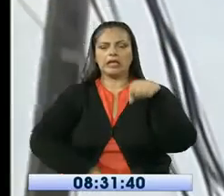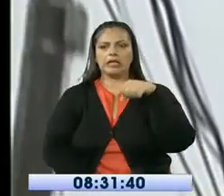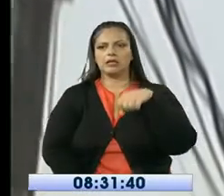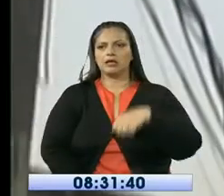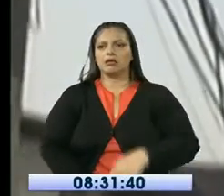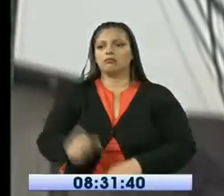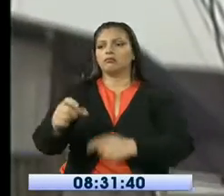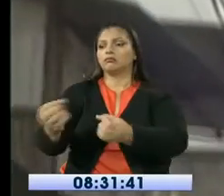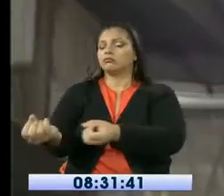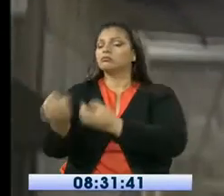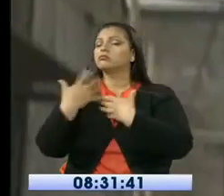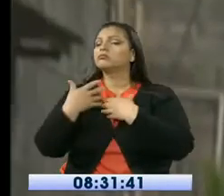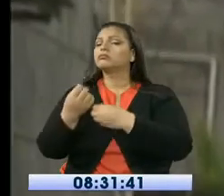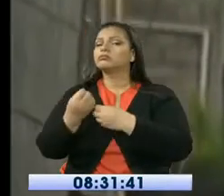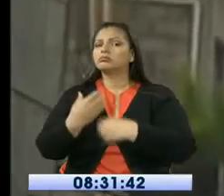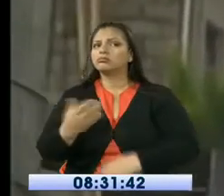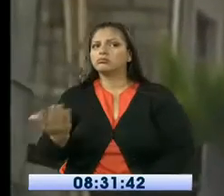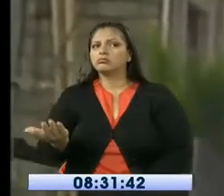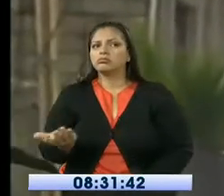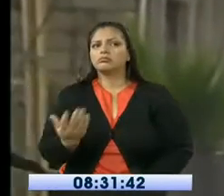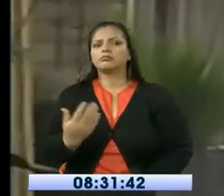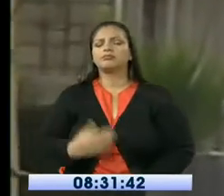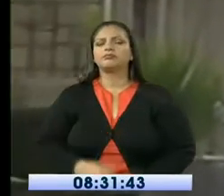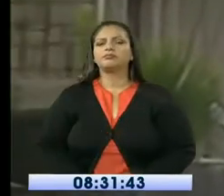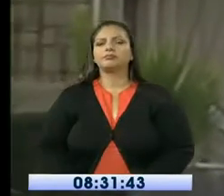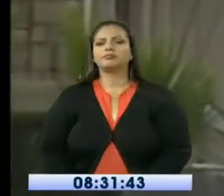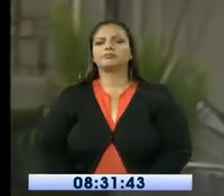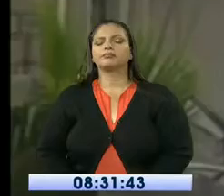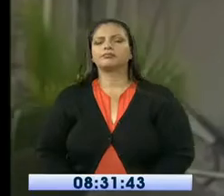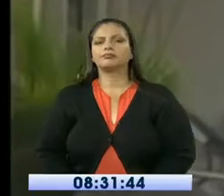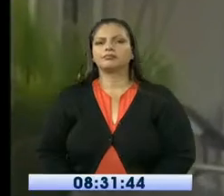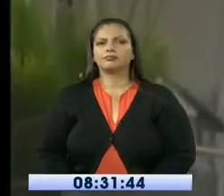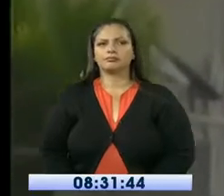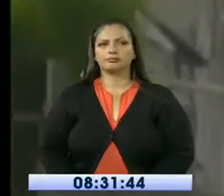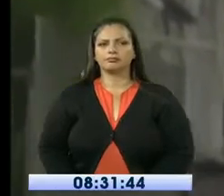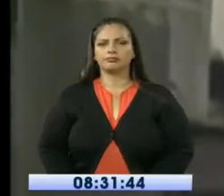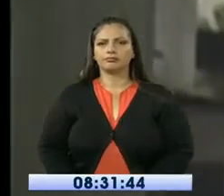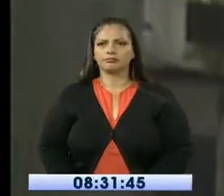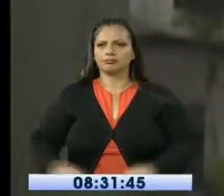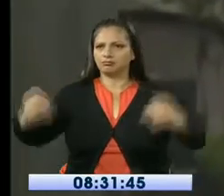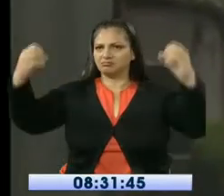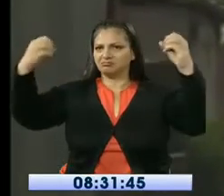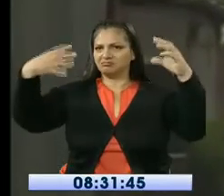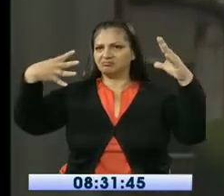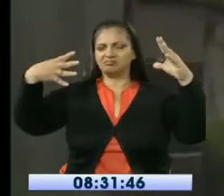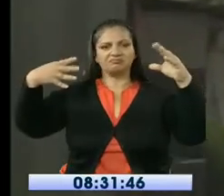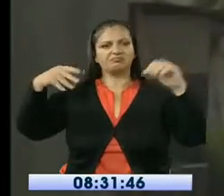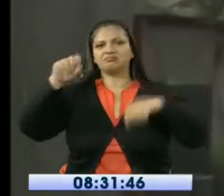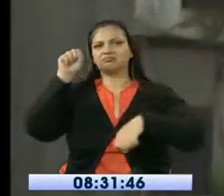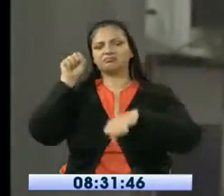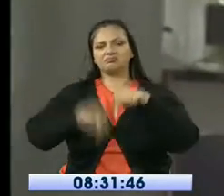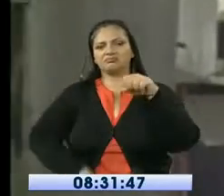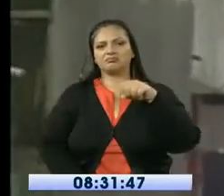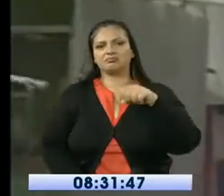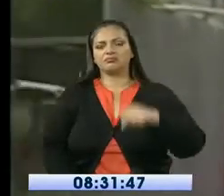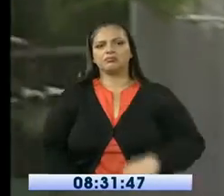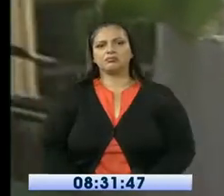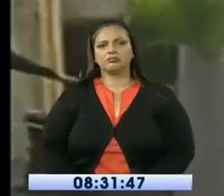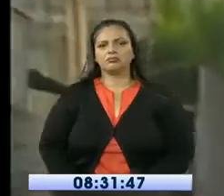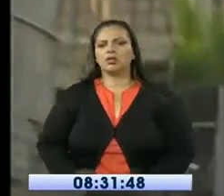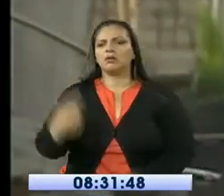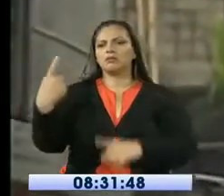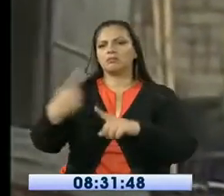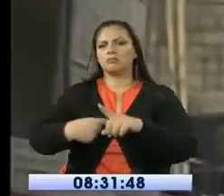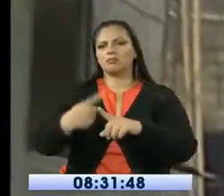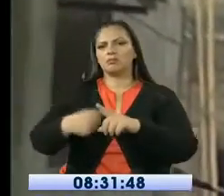tres luminarias que están en este callejón no tienen luz, se han dañado, han colapsado, y este problema lo tienen ya hace